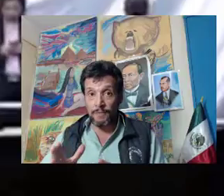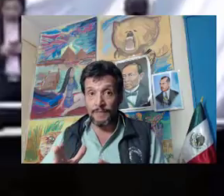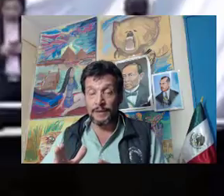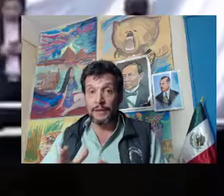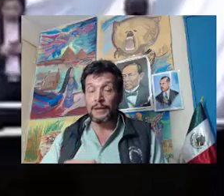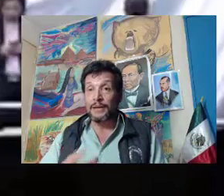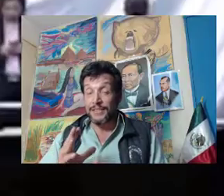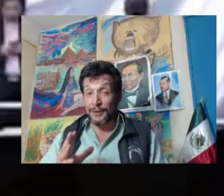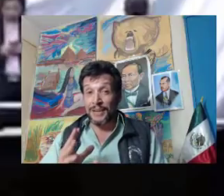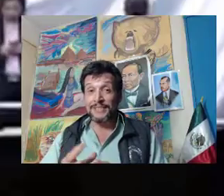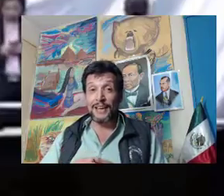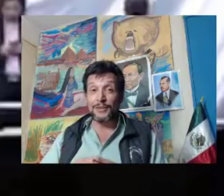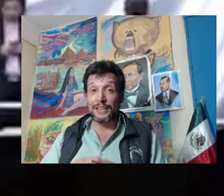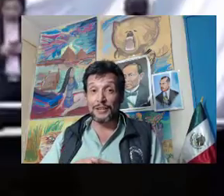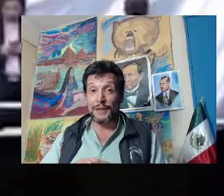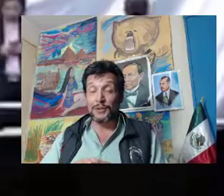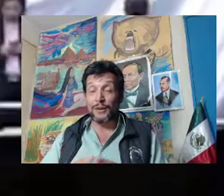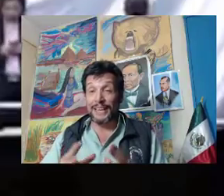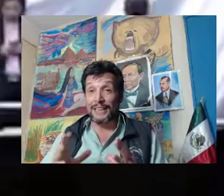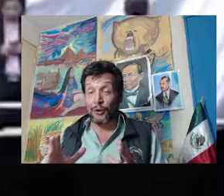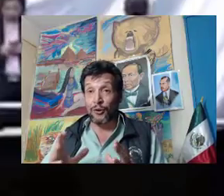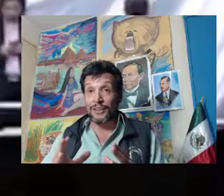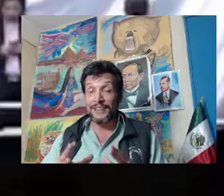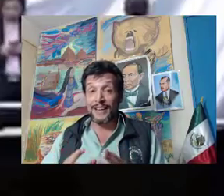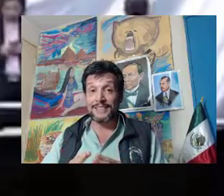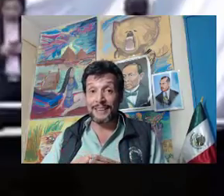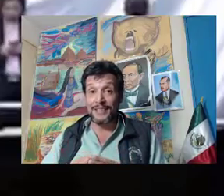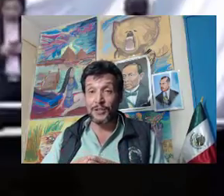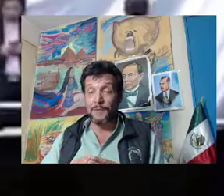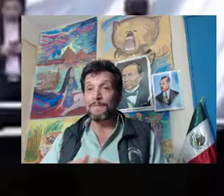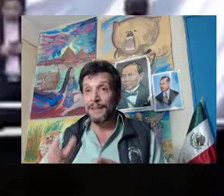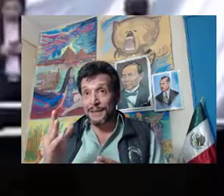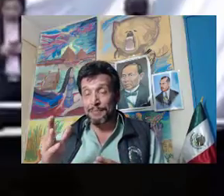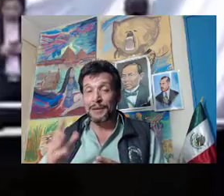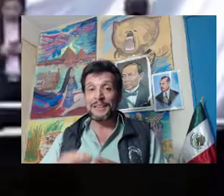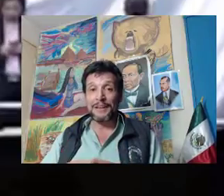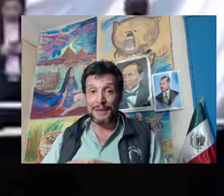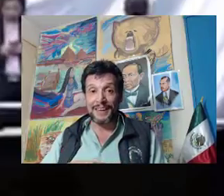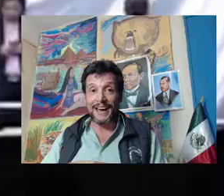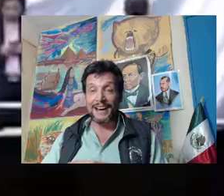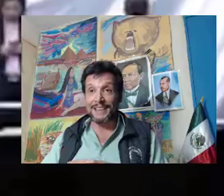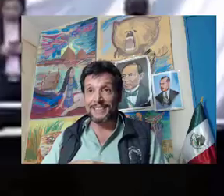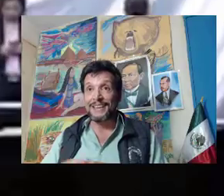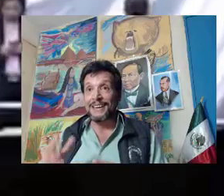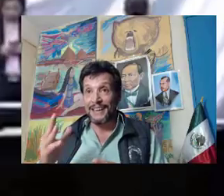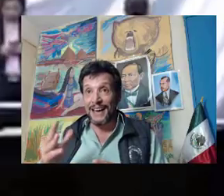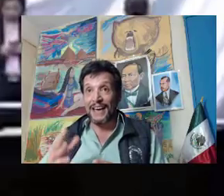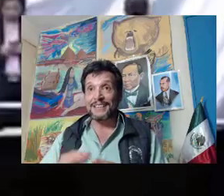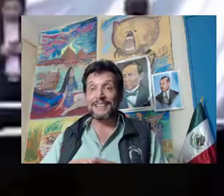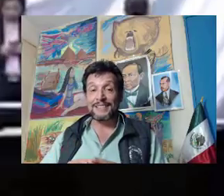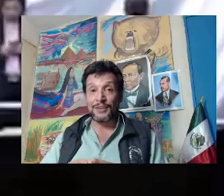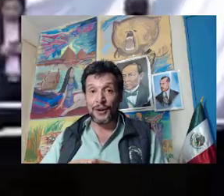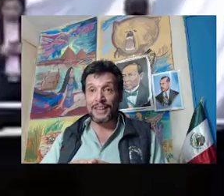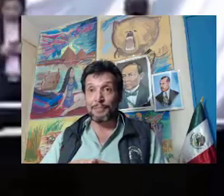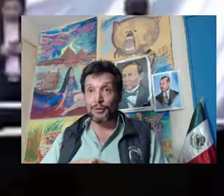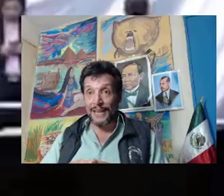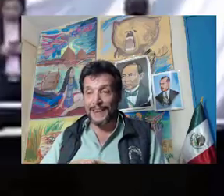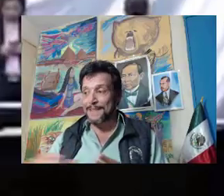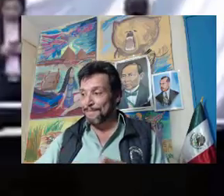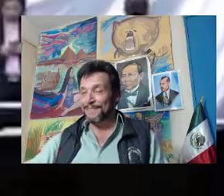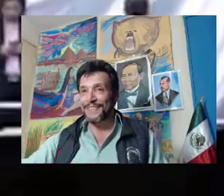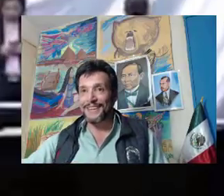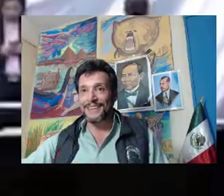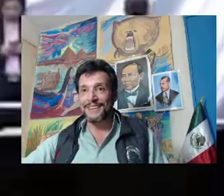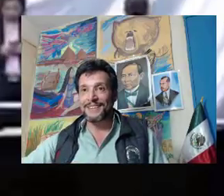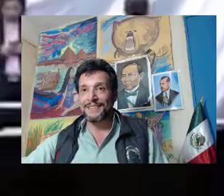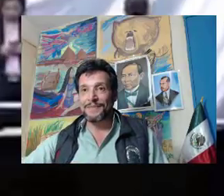hayan dicho. Si no han estado satisfechos en el tono que se las han dicho, permítanme dejarles a esta señora